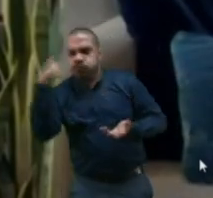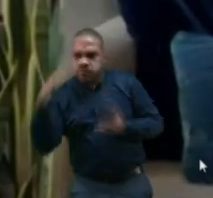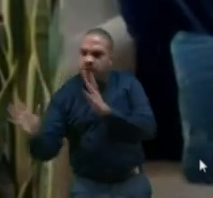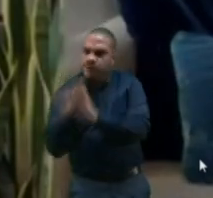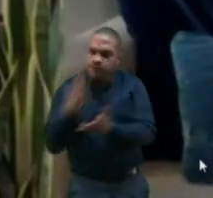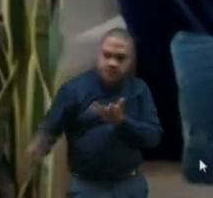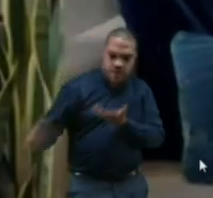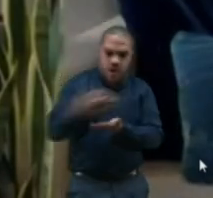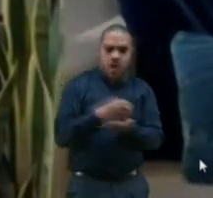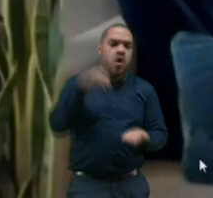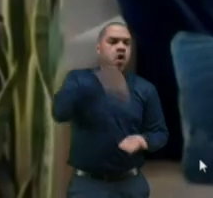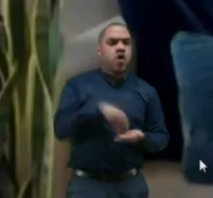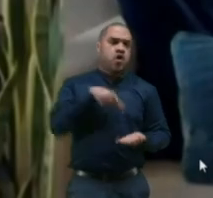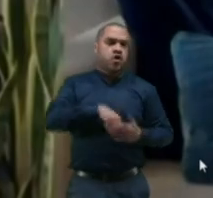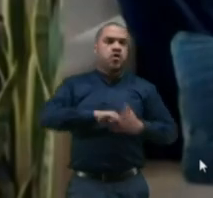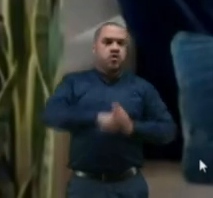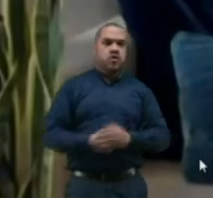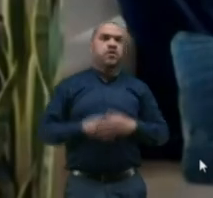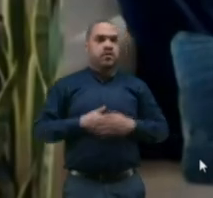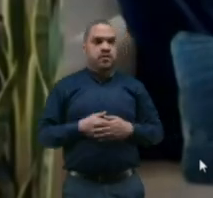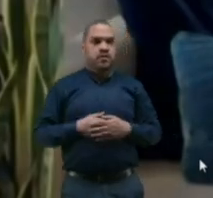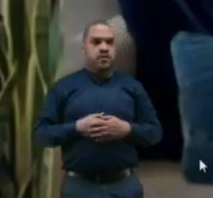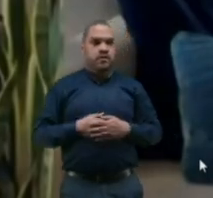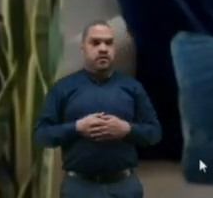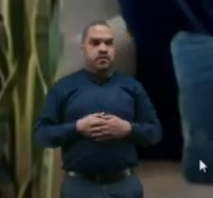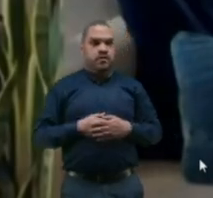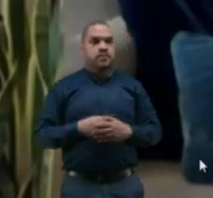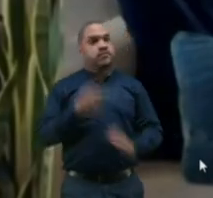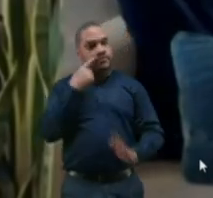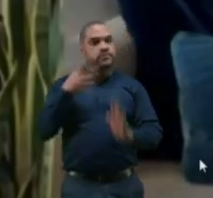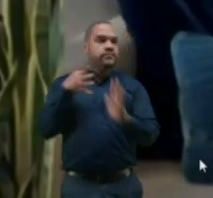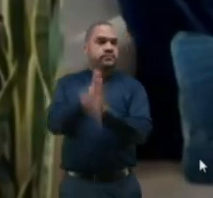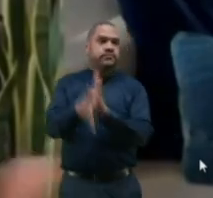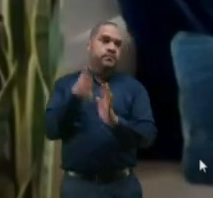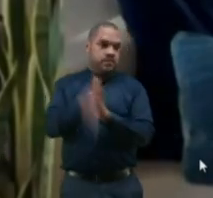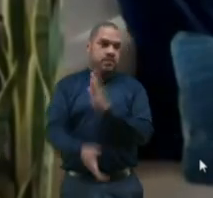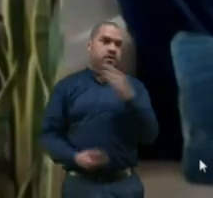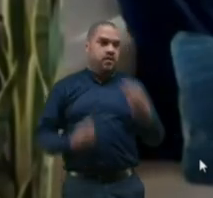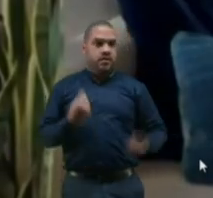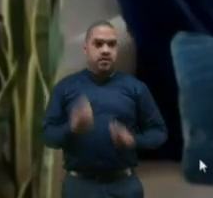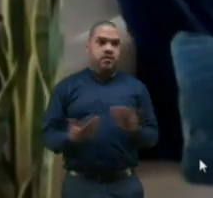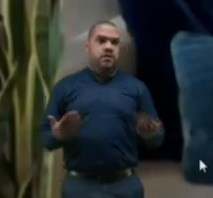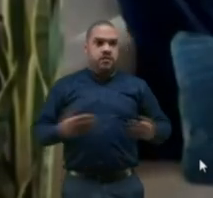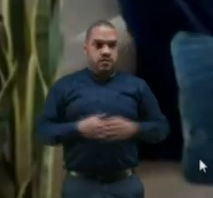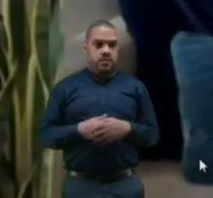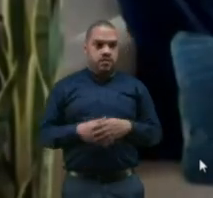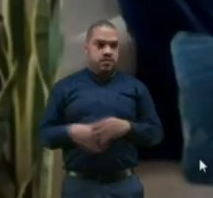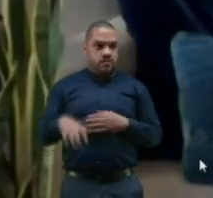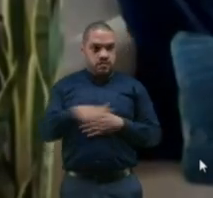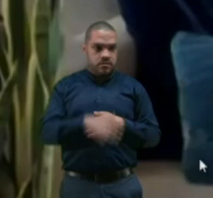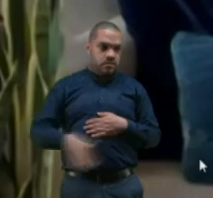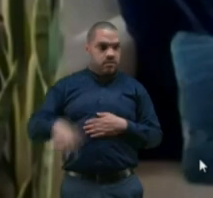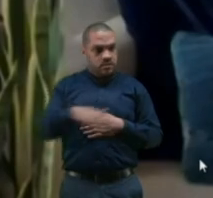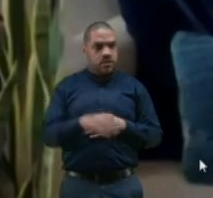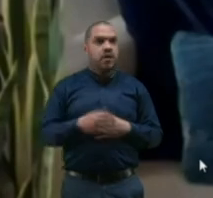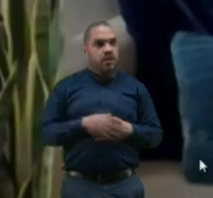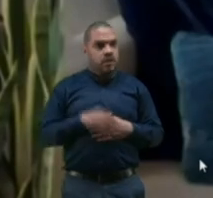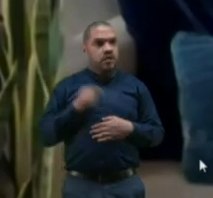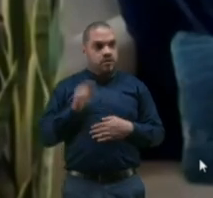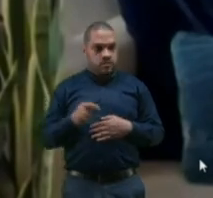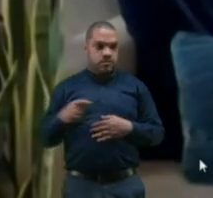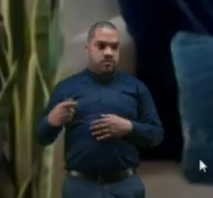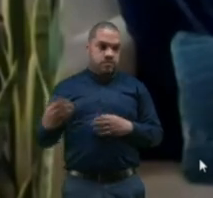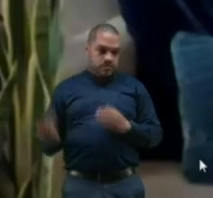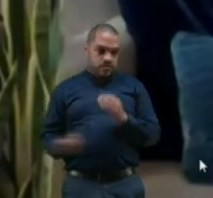si ustedes se fijan inclusive hasta en google maps la información sobre las tiendas físicas está desactualizada no se sabían dos grandes retos que